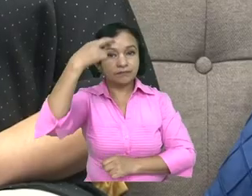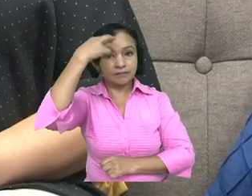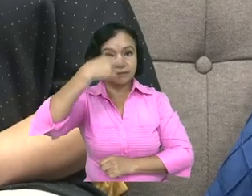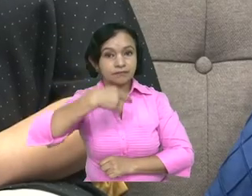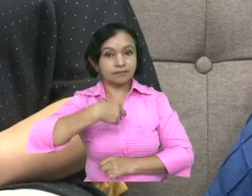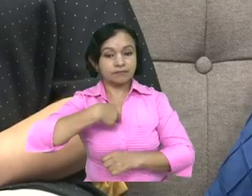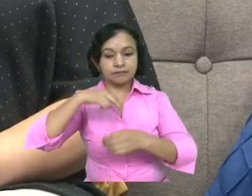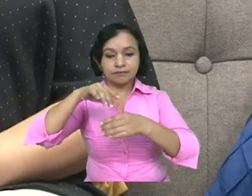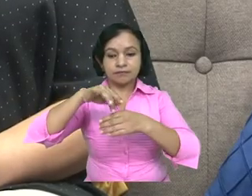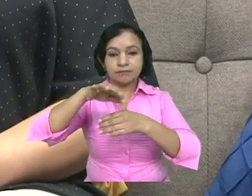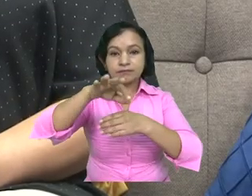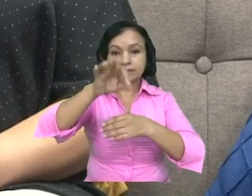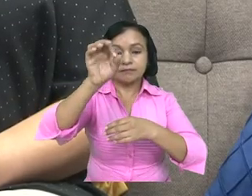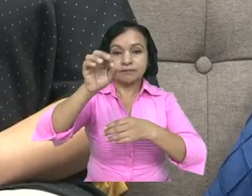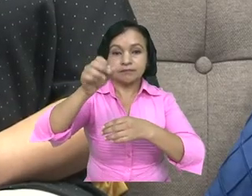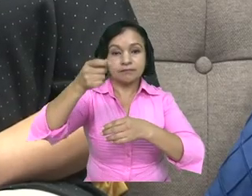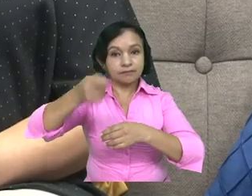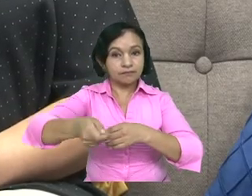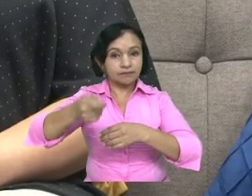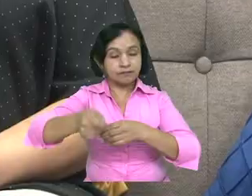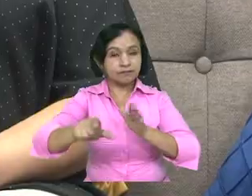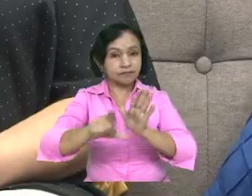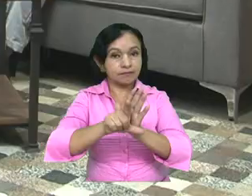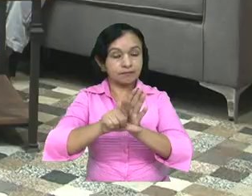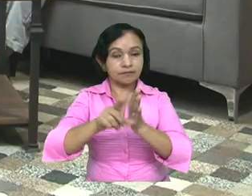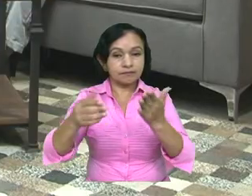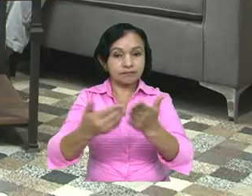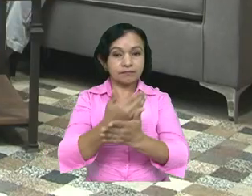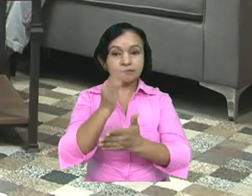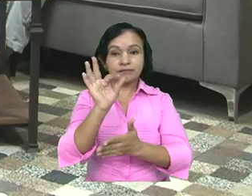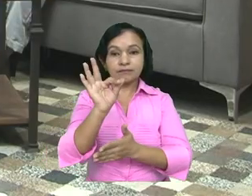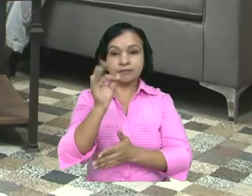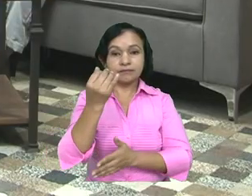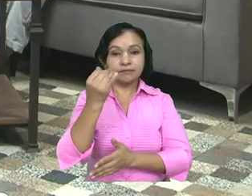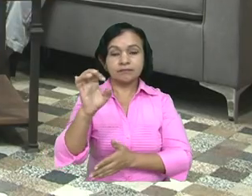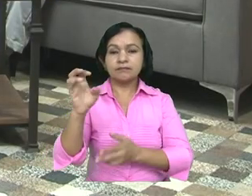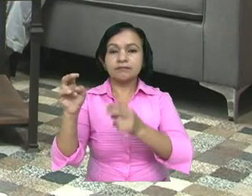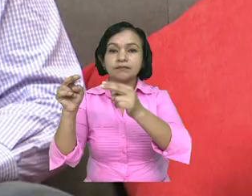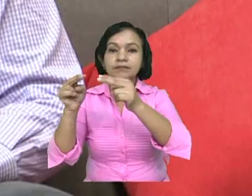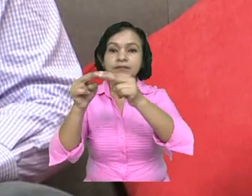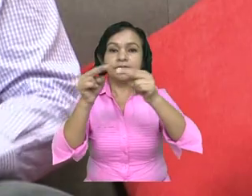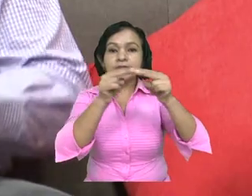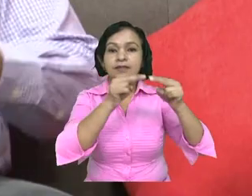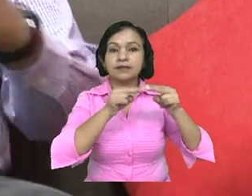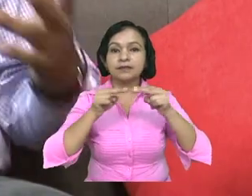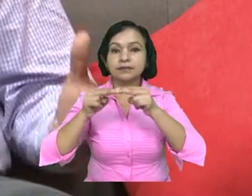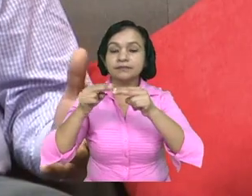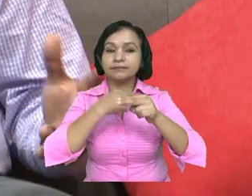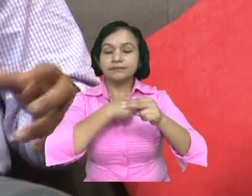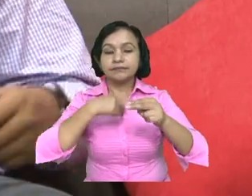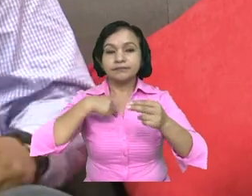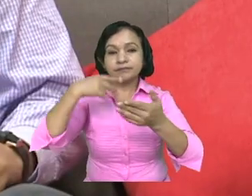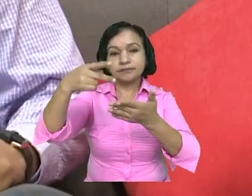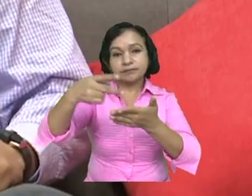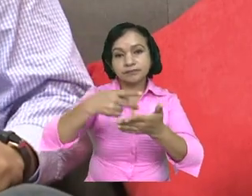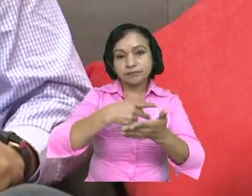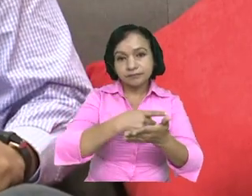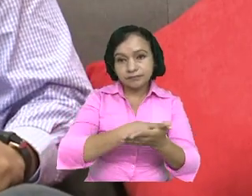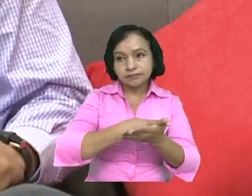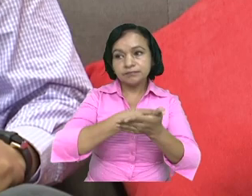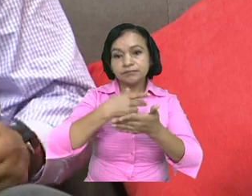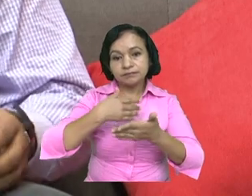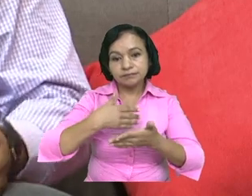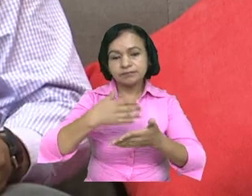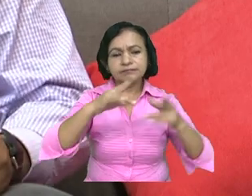de la Oficina de Asesoría Legal del nuevo FICE. Compañera, pues esa articulación que ha garantizado ejecución de proyectos a lo largo de todo